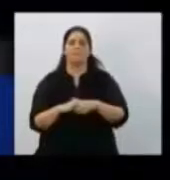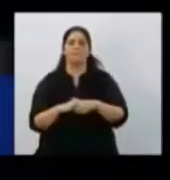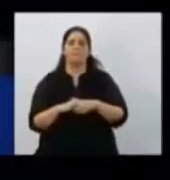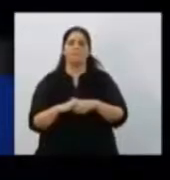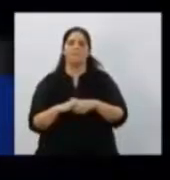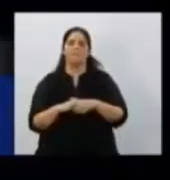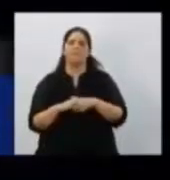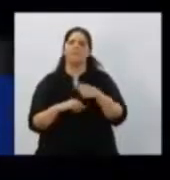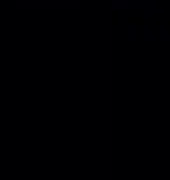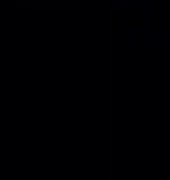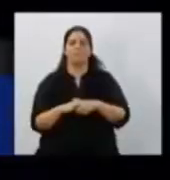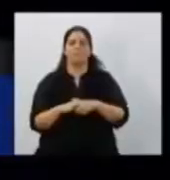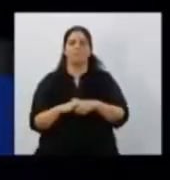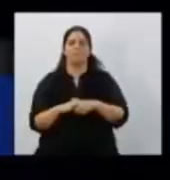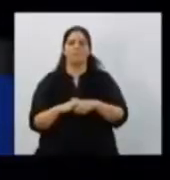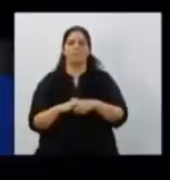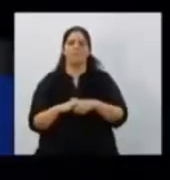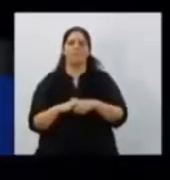Quiero ser el presidente de la